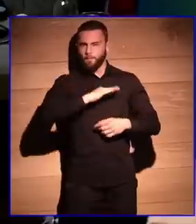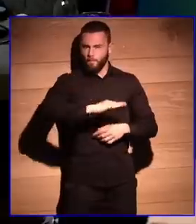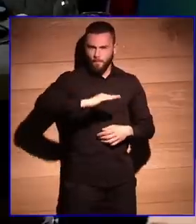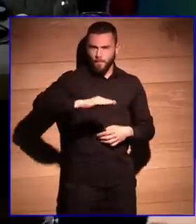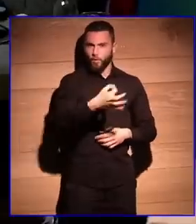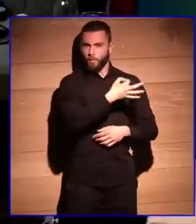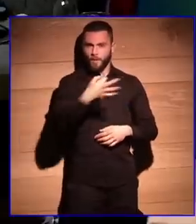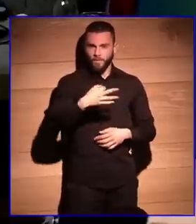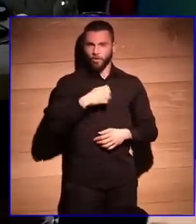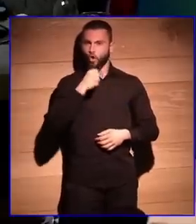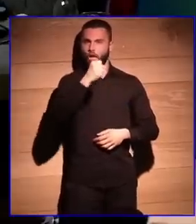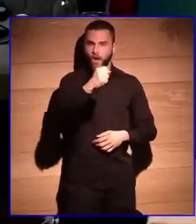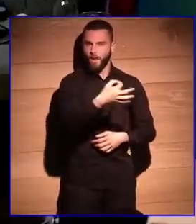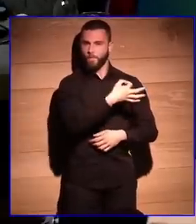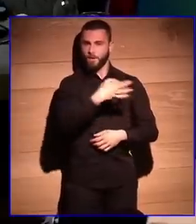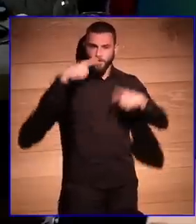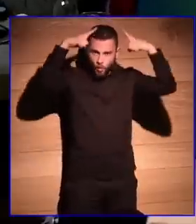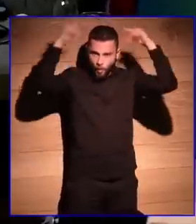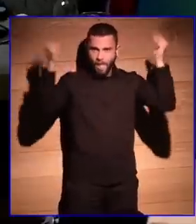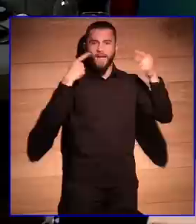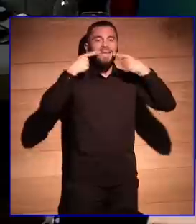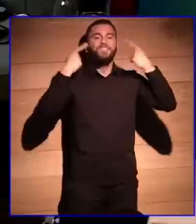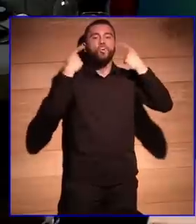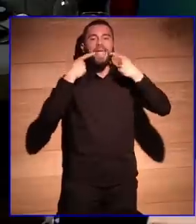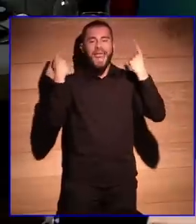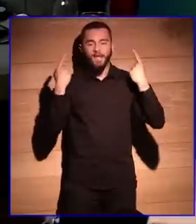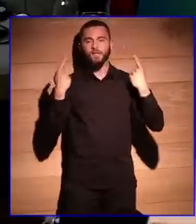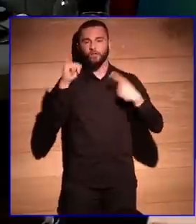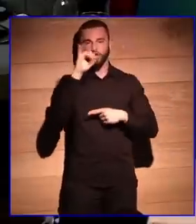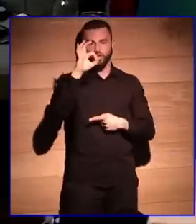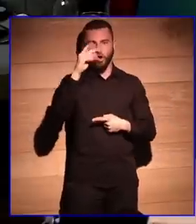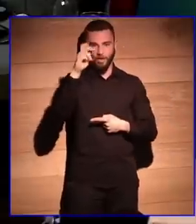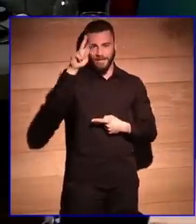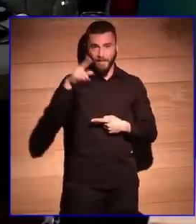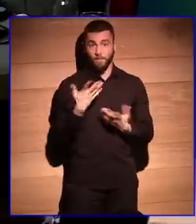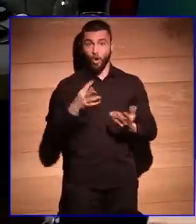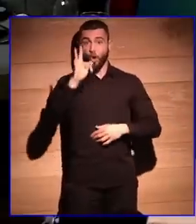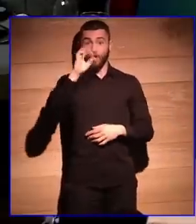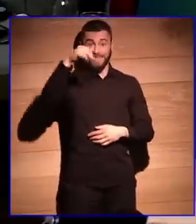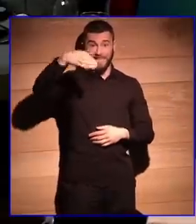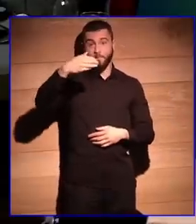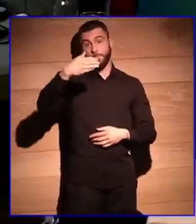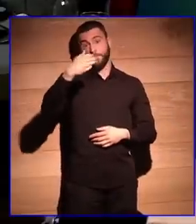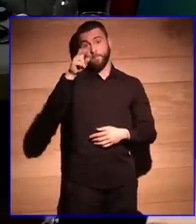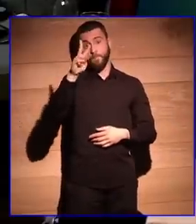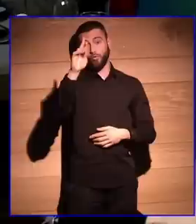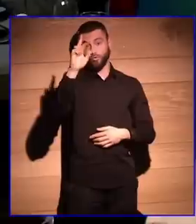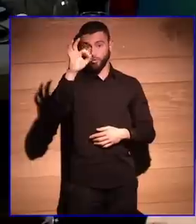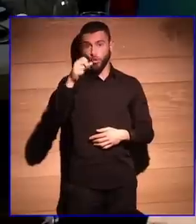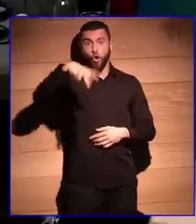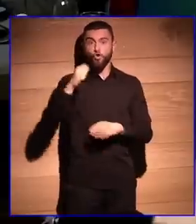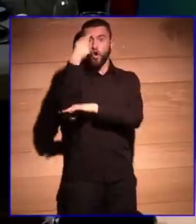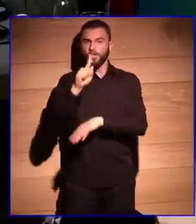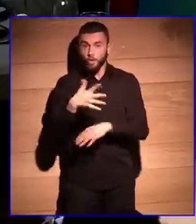héroe perfecto, o sea, perfectamente empastados, ¿no? Esto que decíais en el cómic, pero Tim Burton no lo consiguió. ¿Me explico? No.